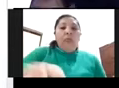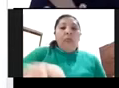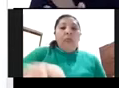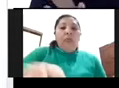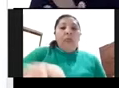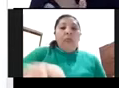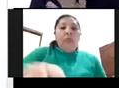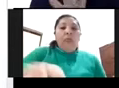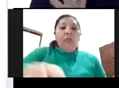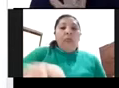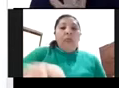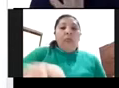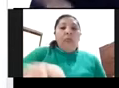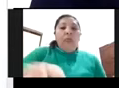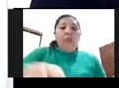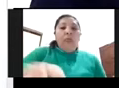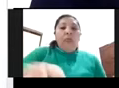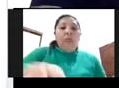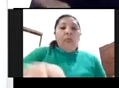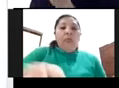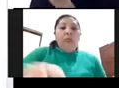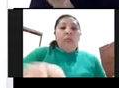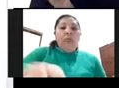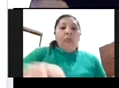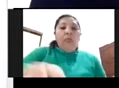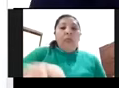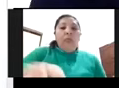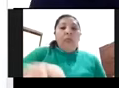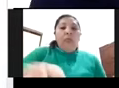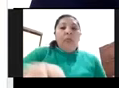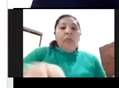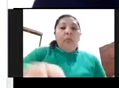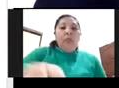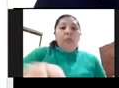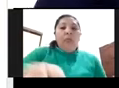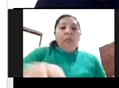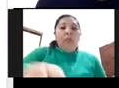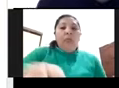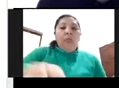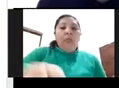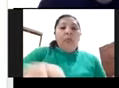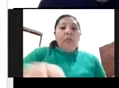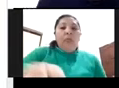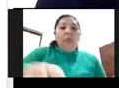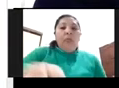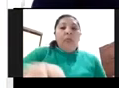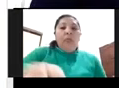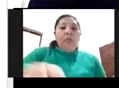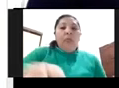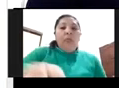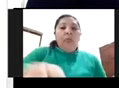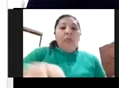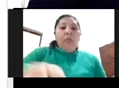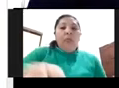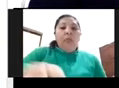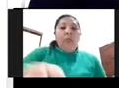los 175.000 pesos para abajo se puede hacer entonces ya tanto la adjudicación